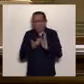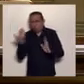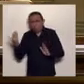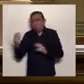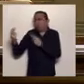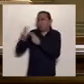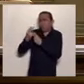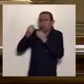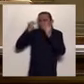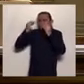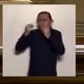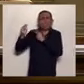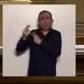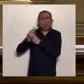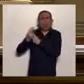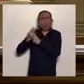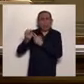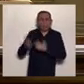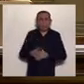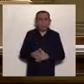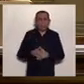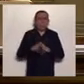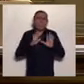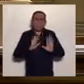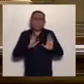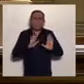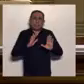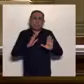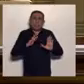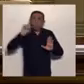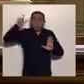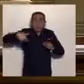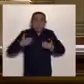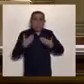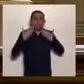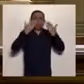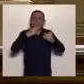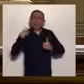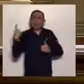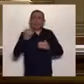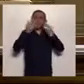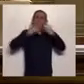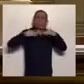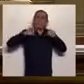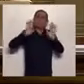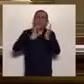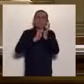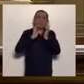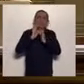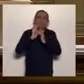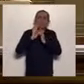y protegidos de toda perturbación, mientras esperamos la gloriosa venida de nuestro